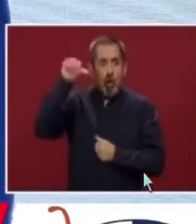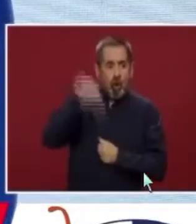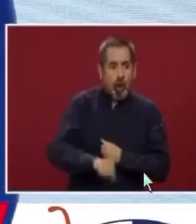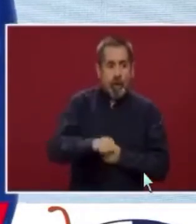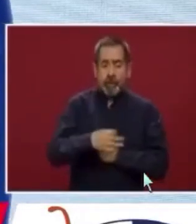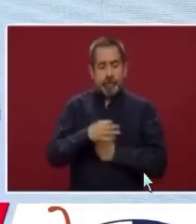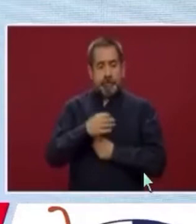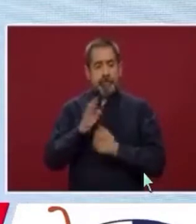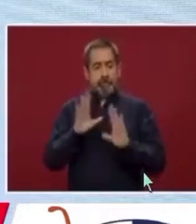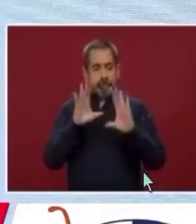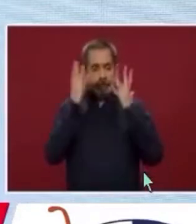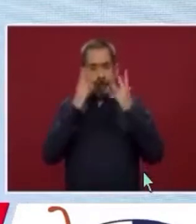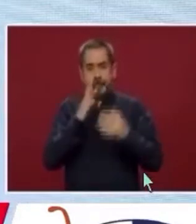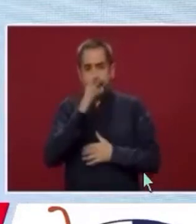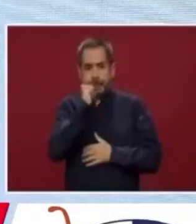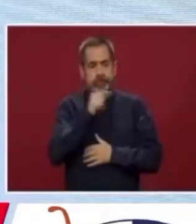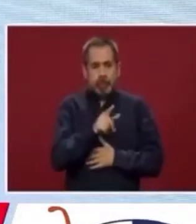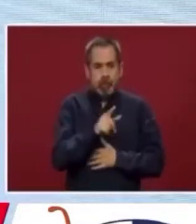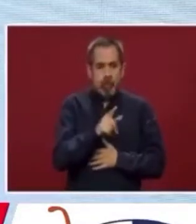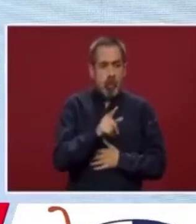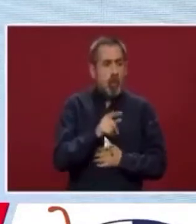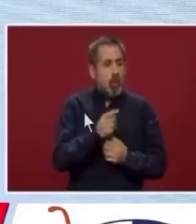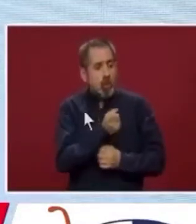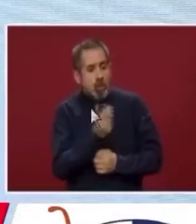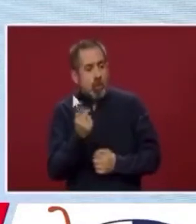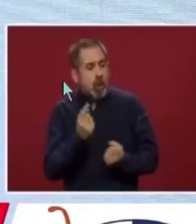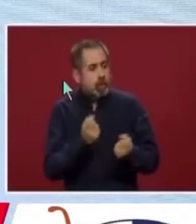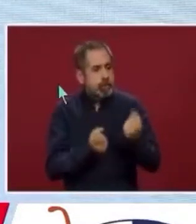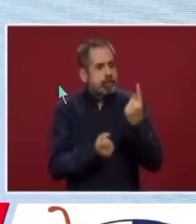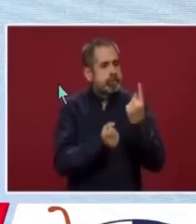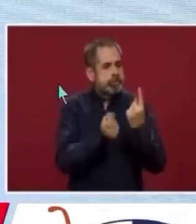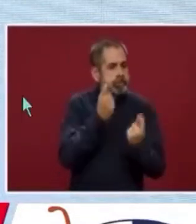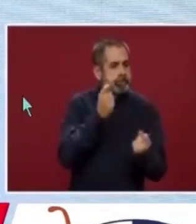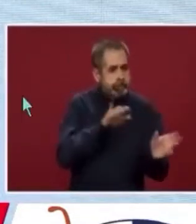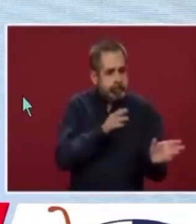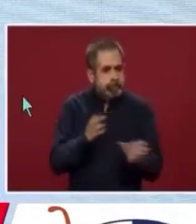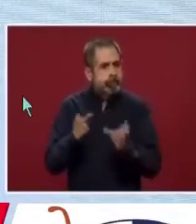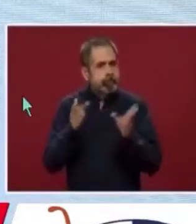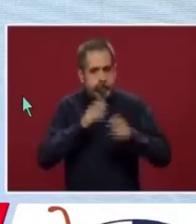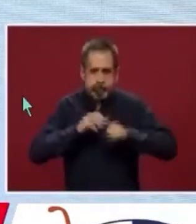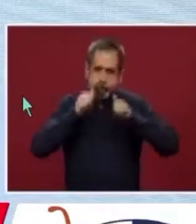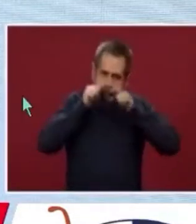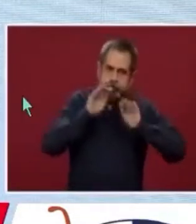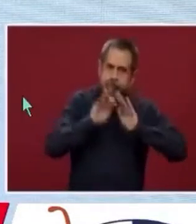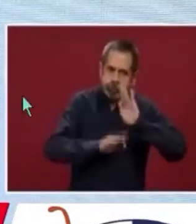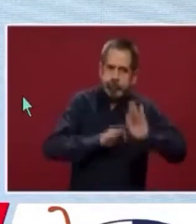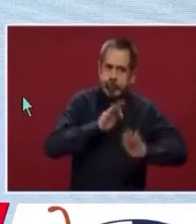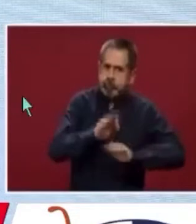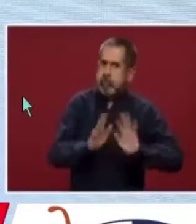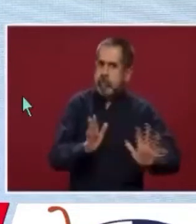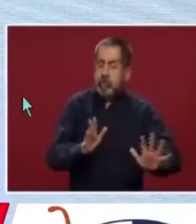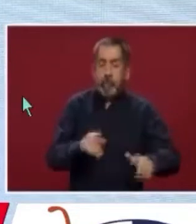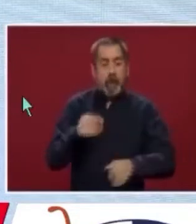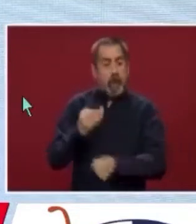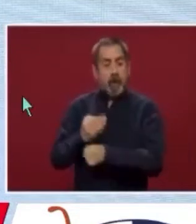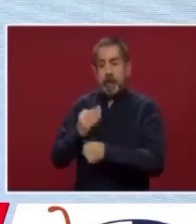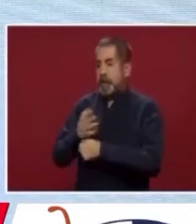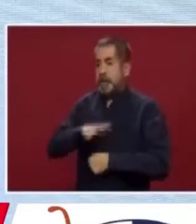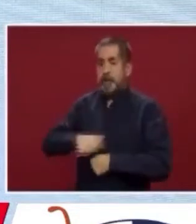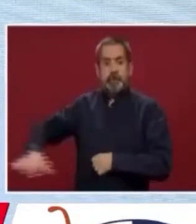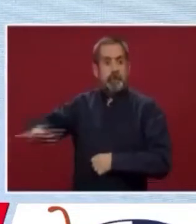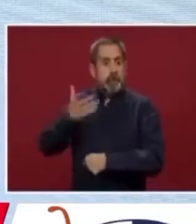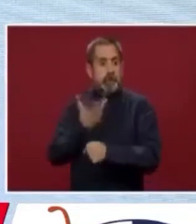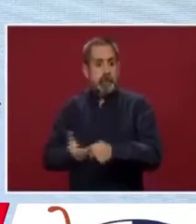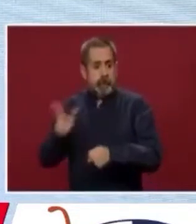permita que la capacidad instalada y expandida ahora del Sistema Nacional de Salud pueda